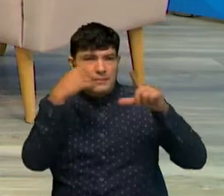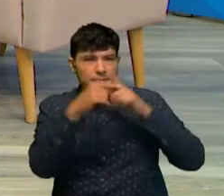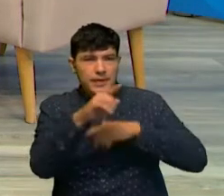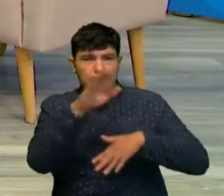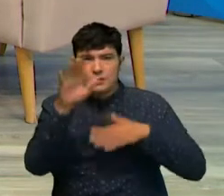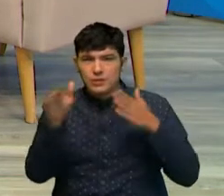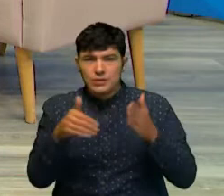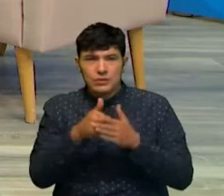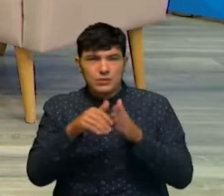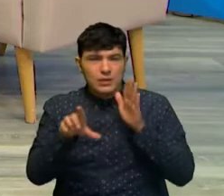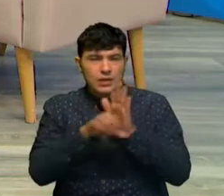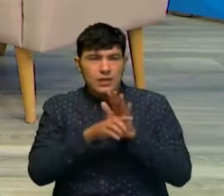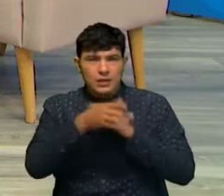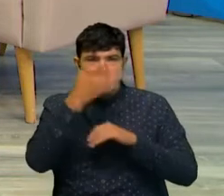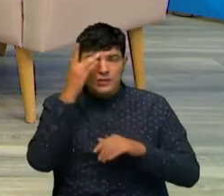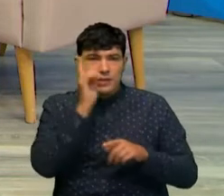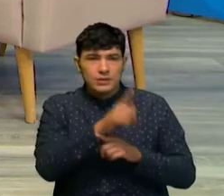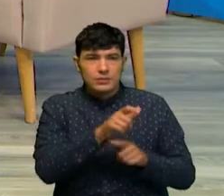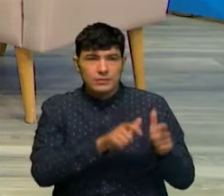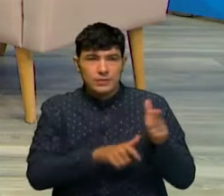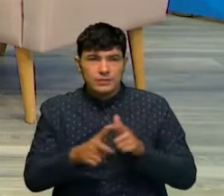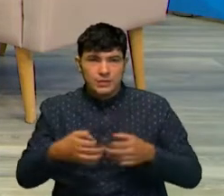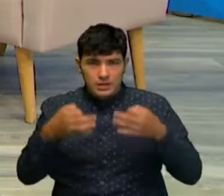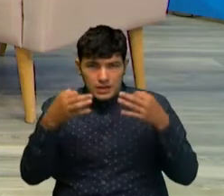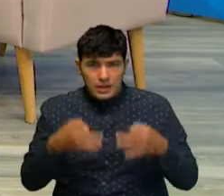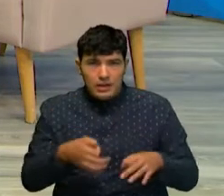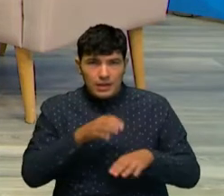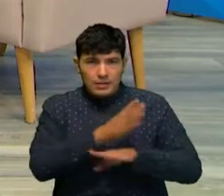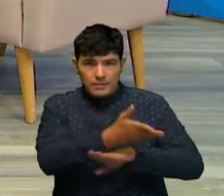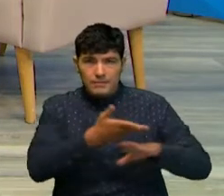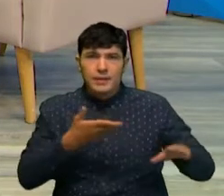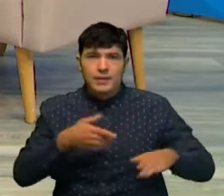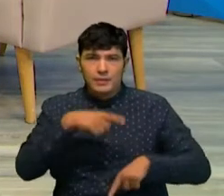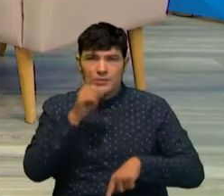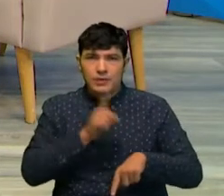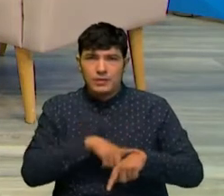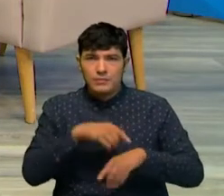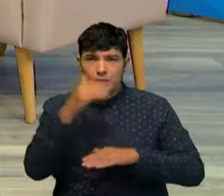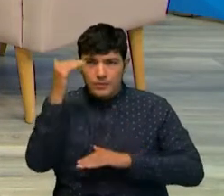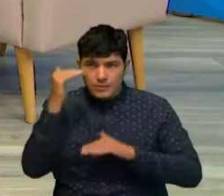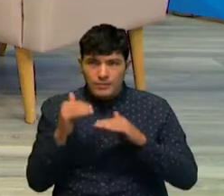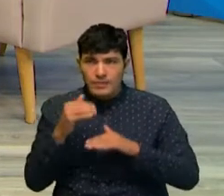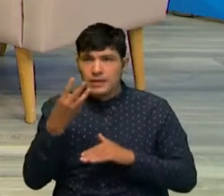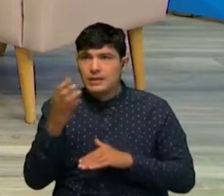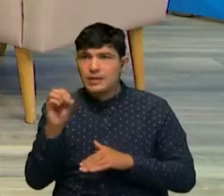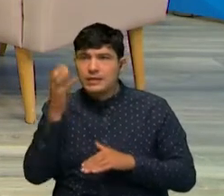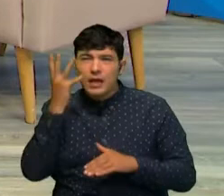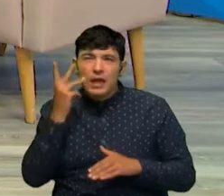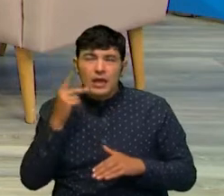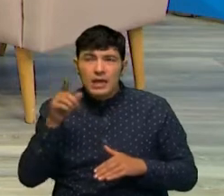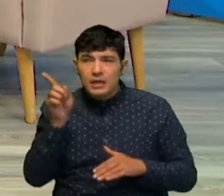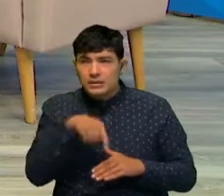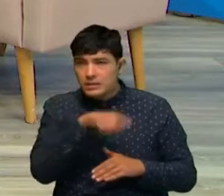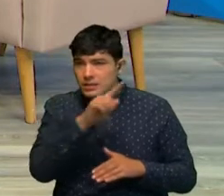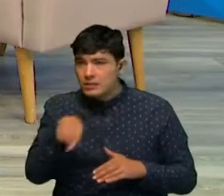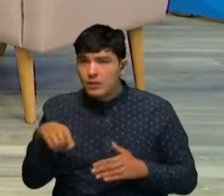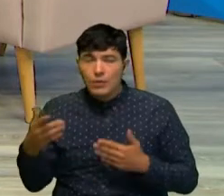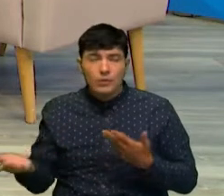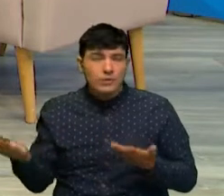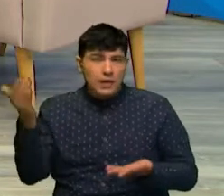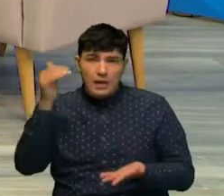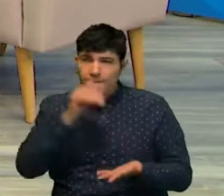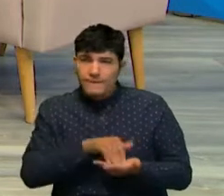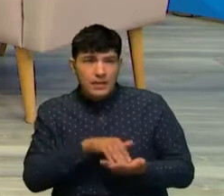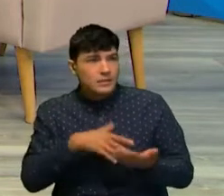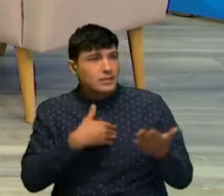ley, porque ellos piden que sea en un tiempo estipulado, no menor de 30 días, porque si no vuelve uno otra vez a mandar